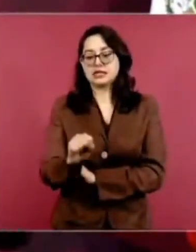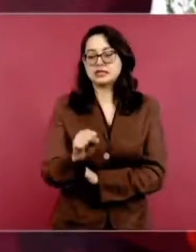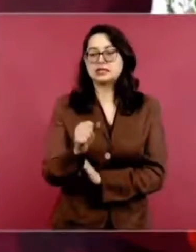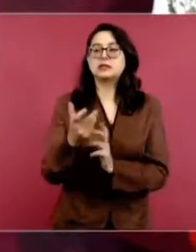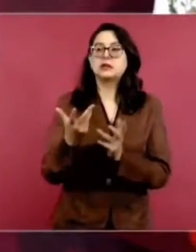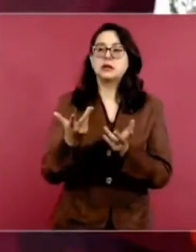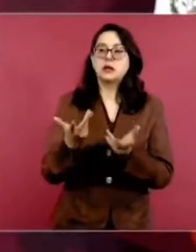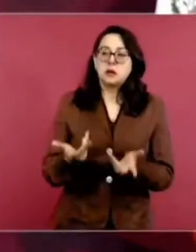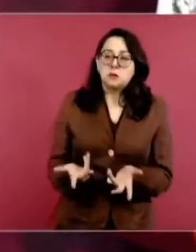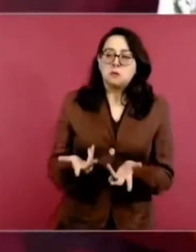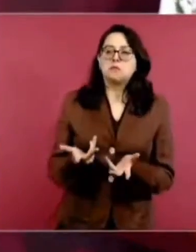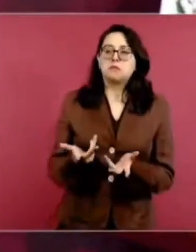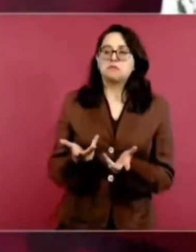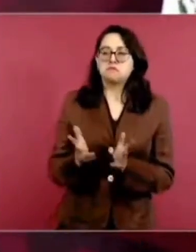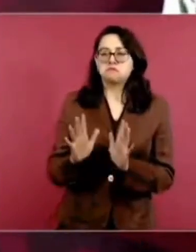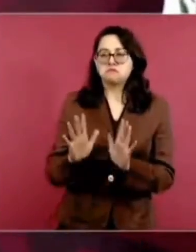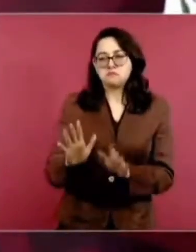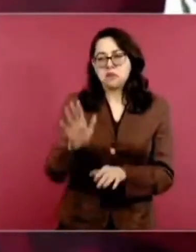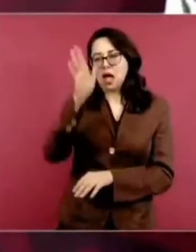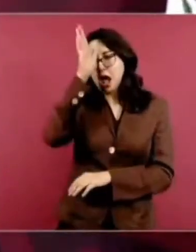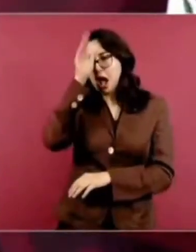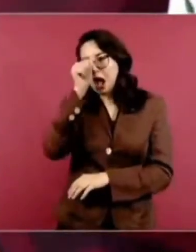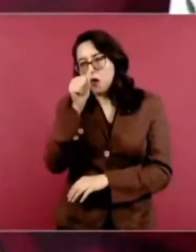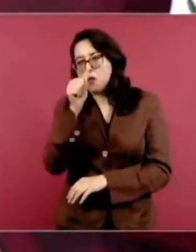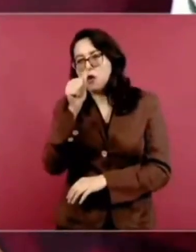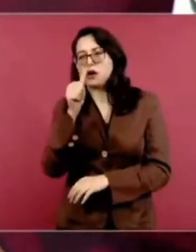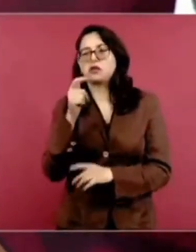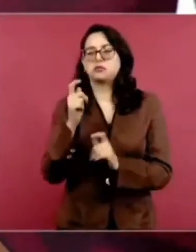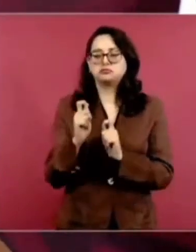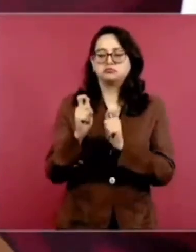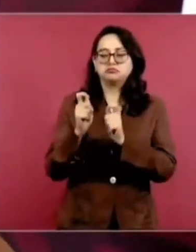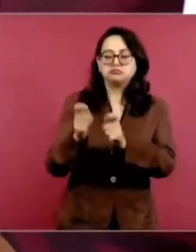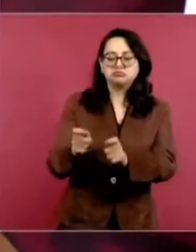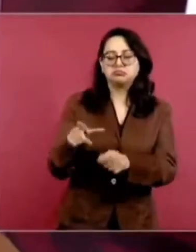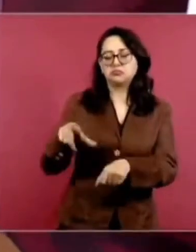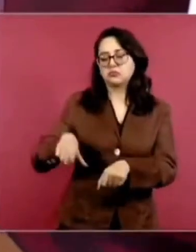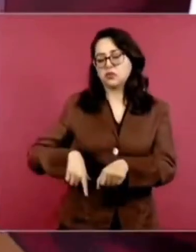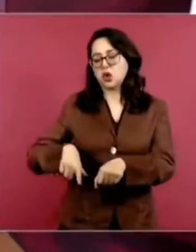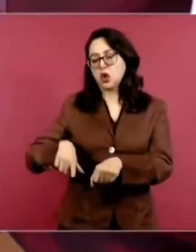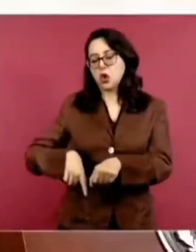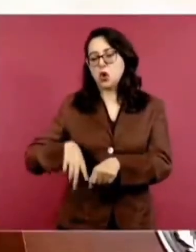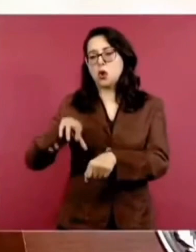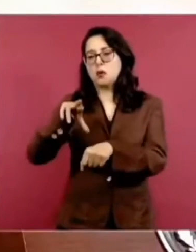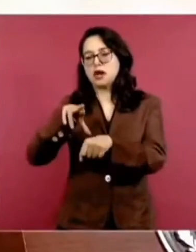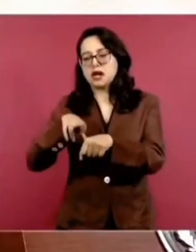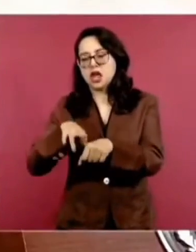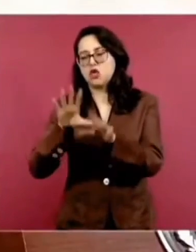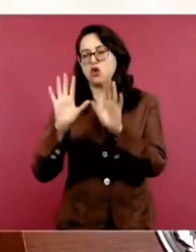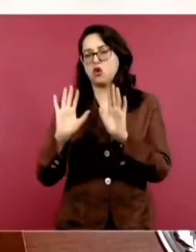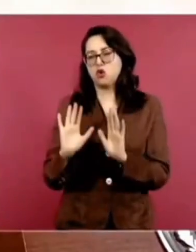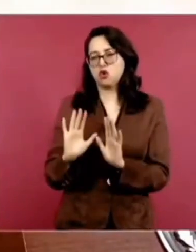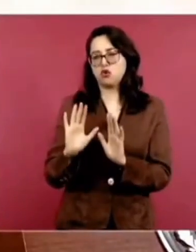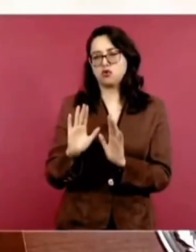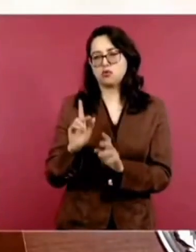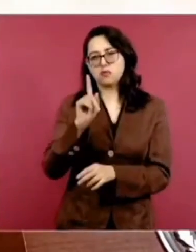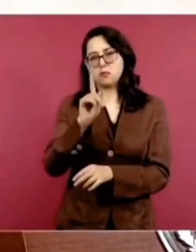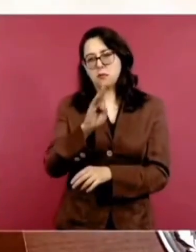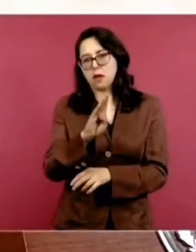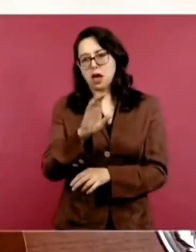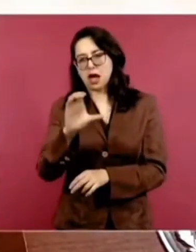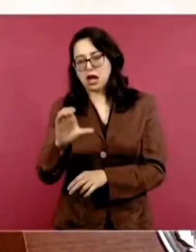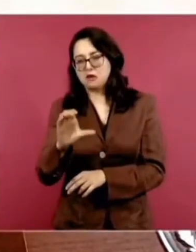al PAN la primera gubernatura que pierde el PRI en Baja